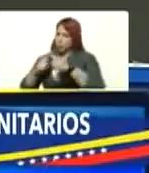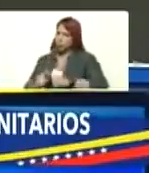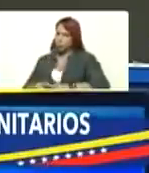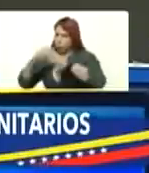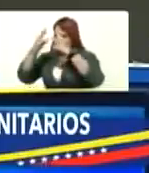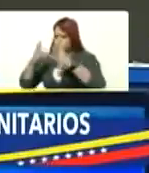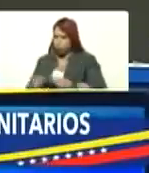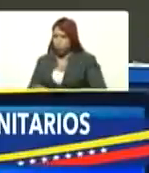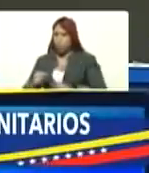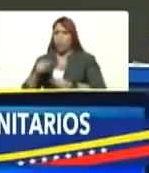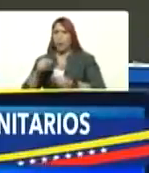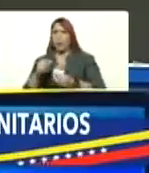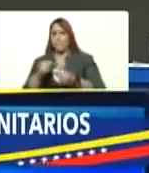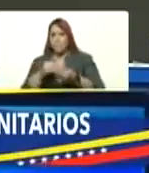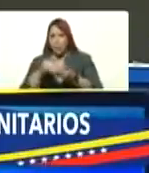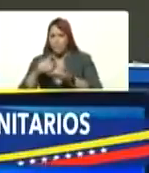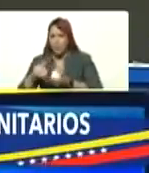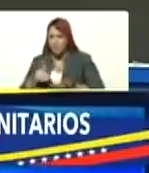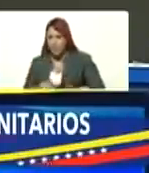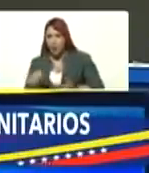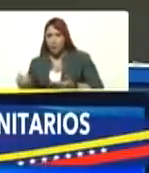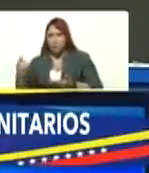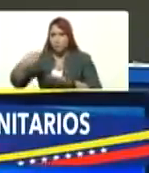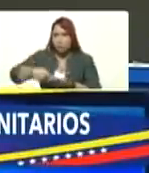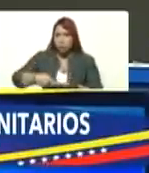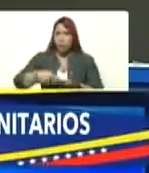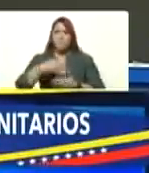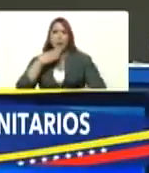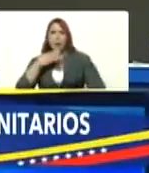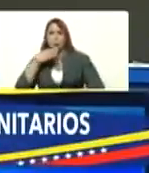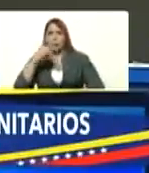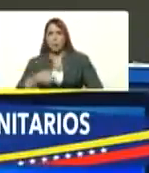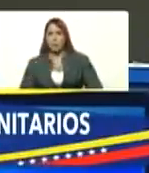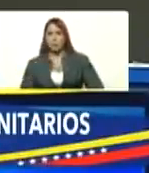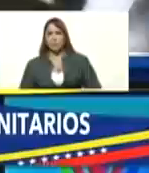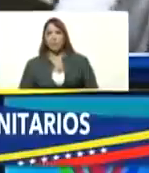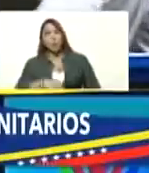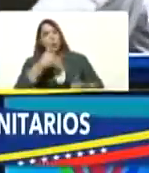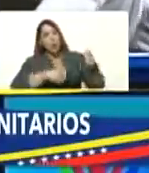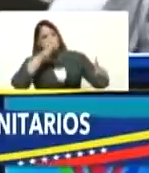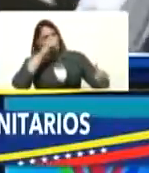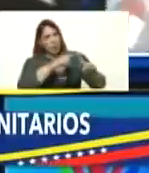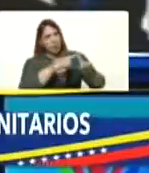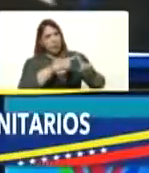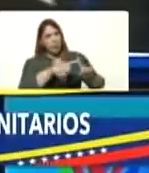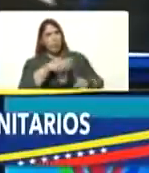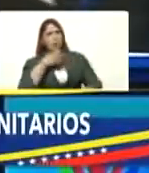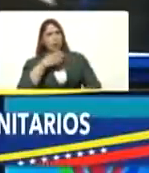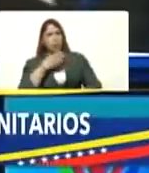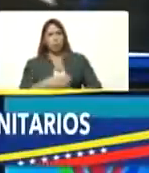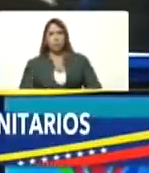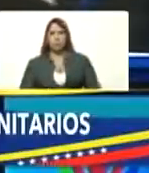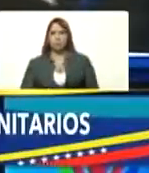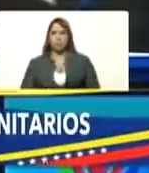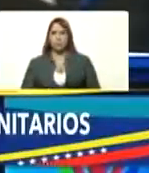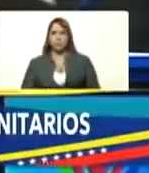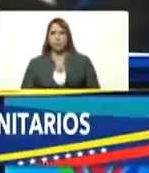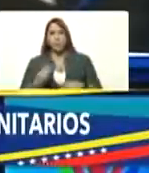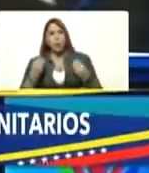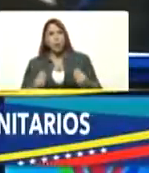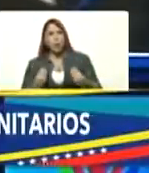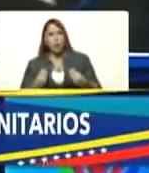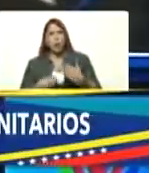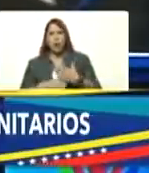platica, la rindes y la pones en el fondo. Completo, porque ese fondo va a ser... Pero ¿cuál es el objetivo del fondo? ¿Cómo va a ser?